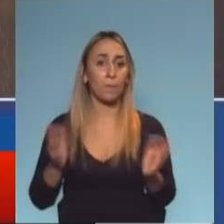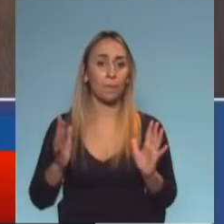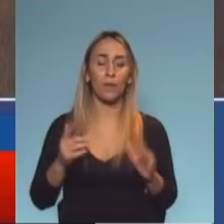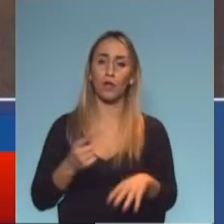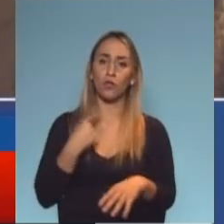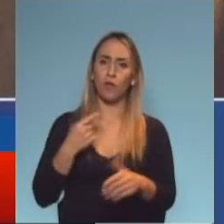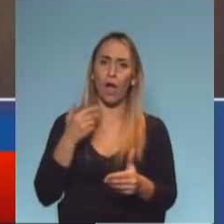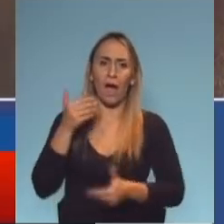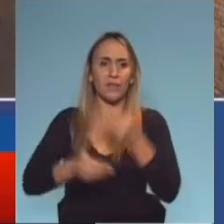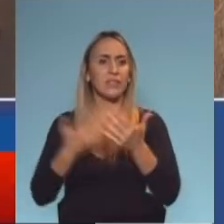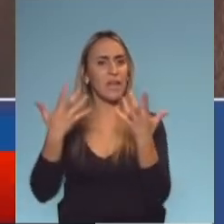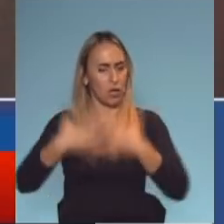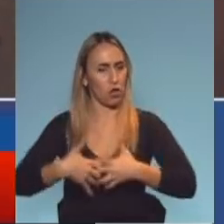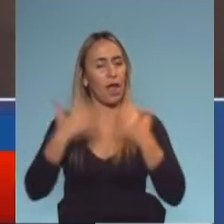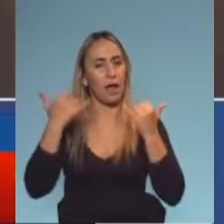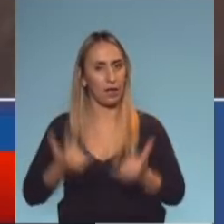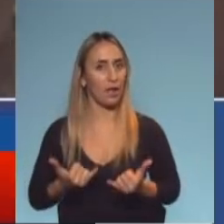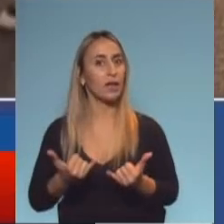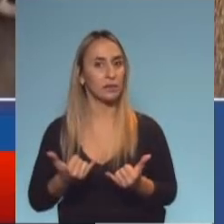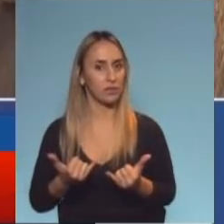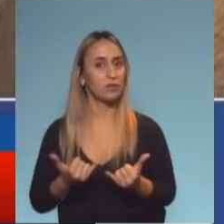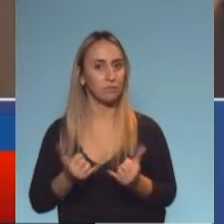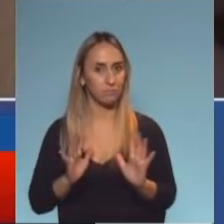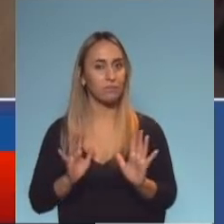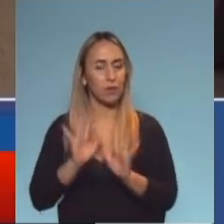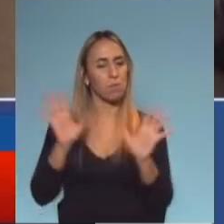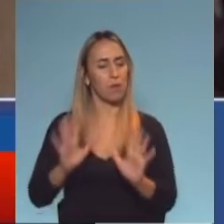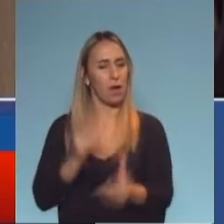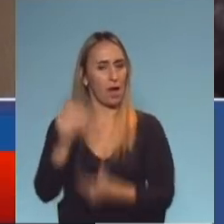estamos muy avanzados tecnológicamente y sí estamos